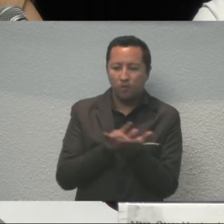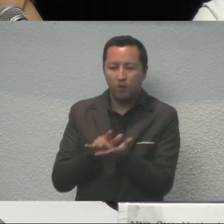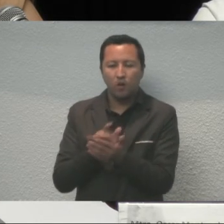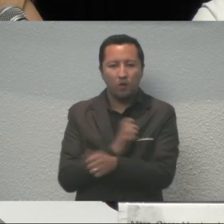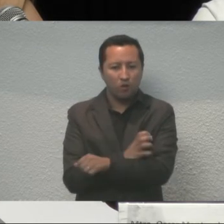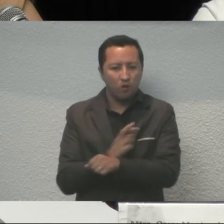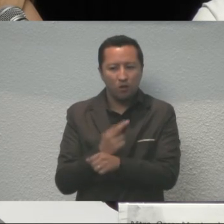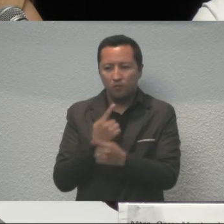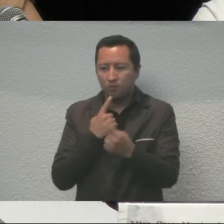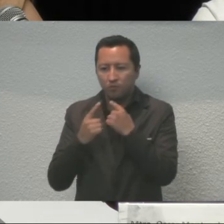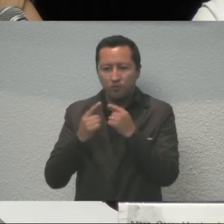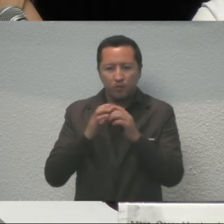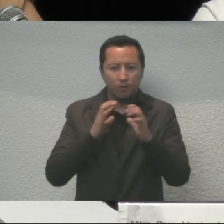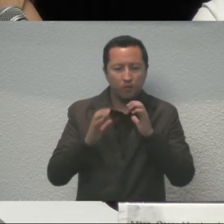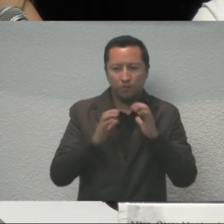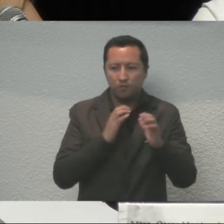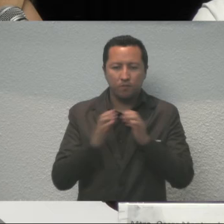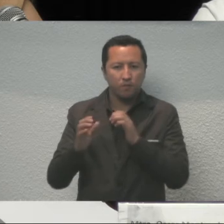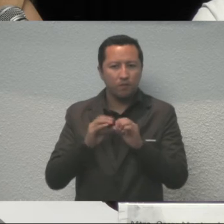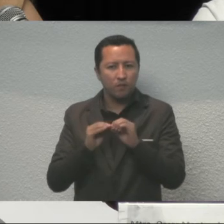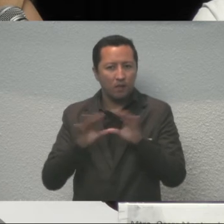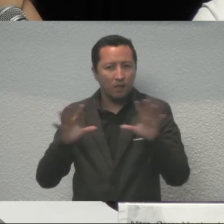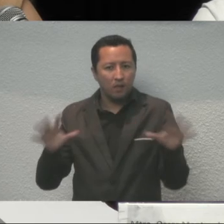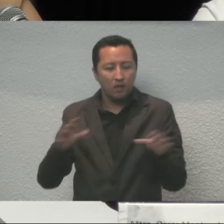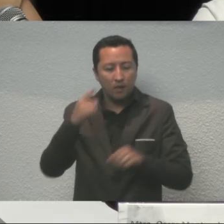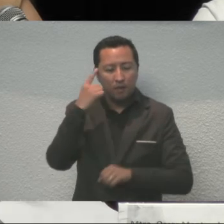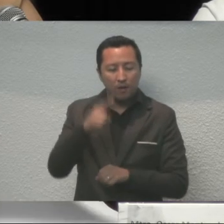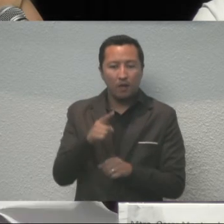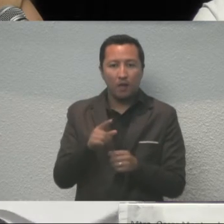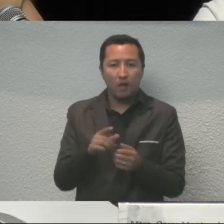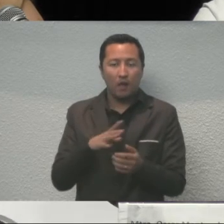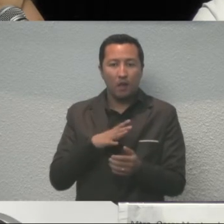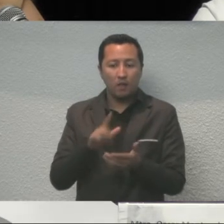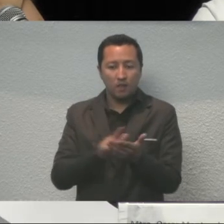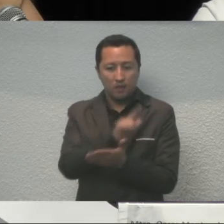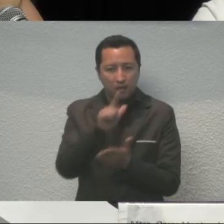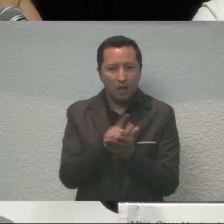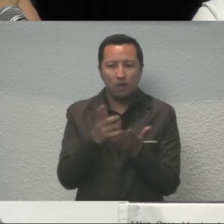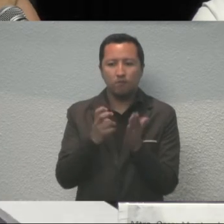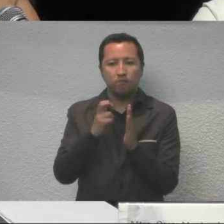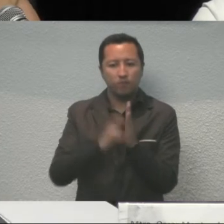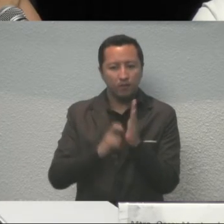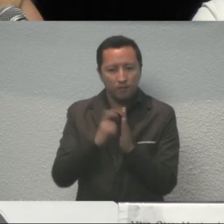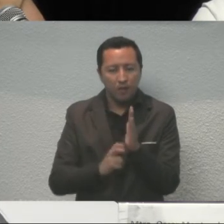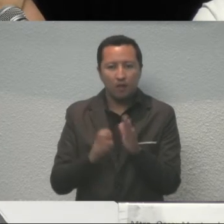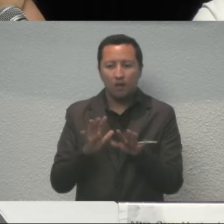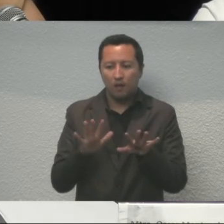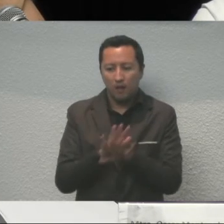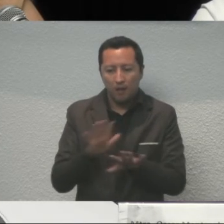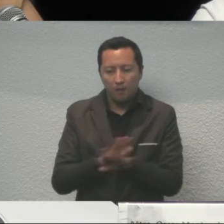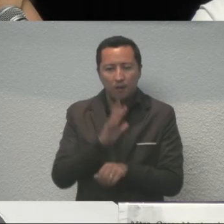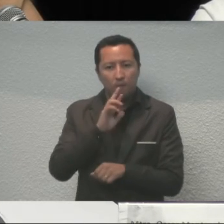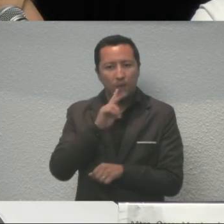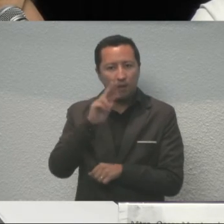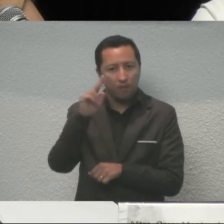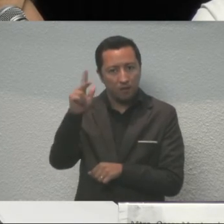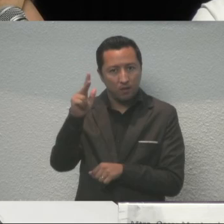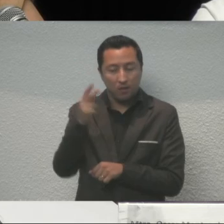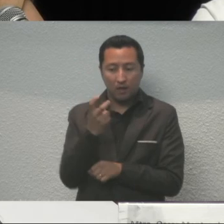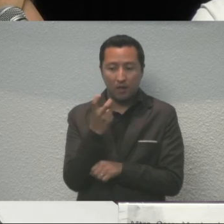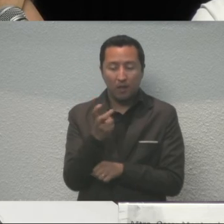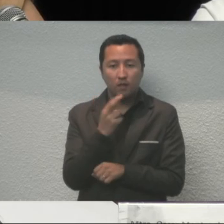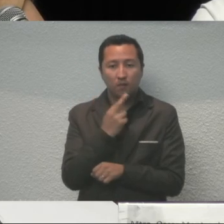coordinación, para actualizar nuestra legislación y que estas reformas nos permitan implementar las